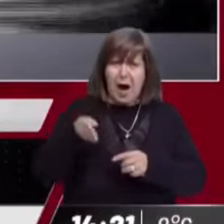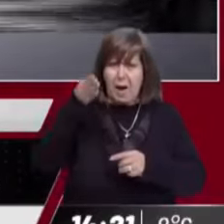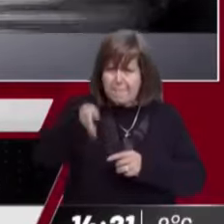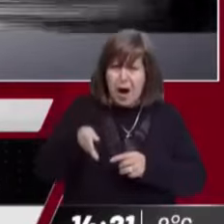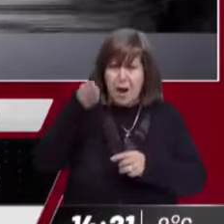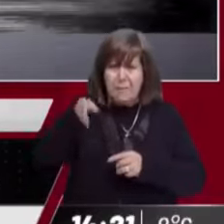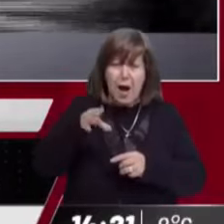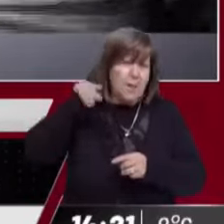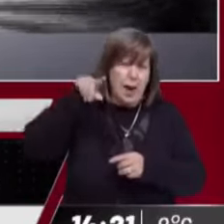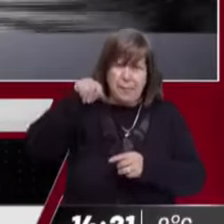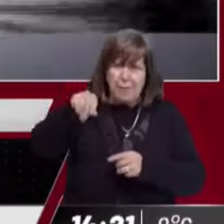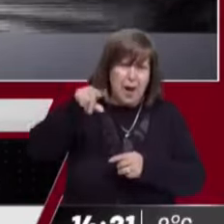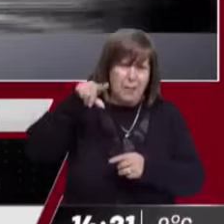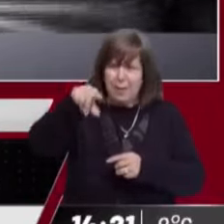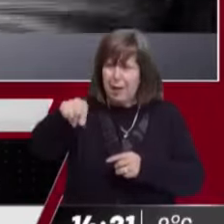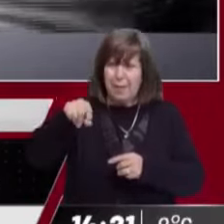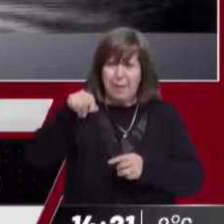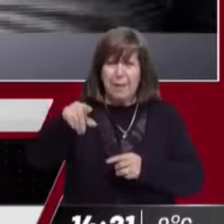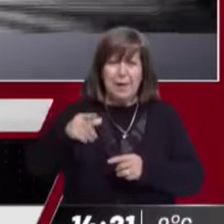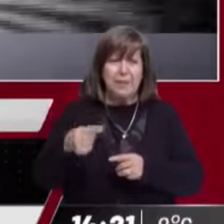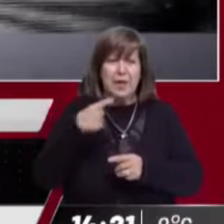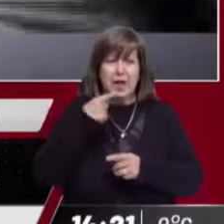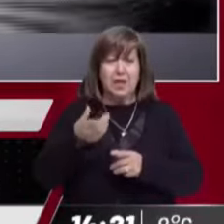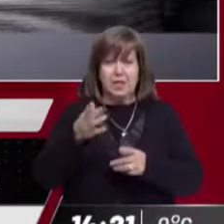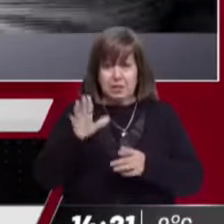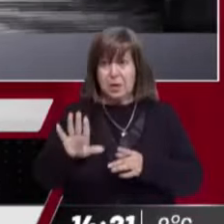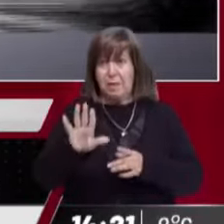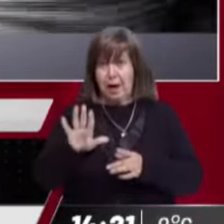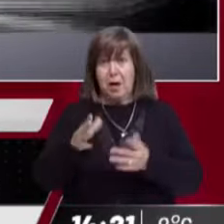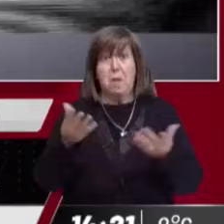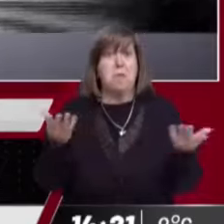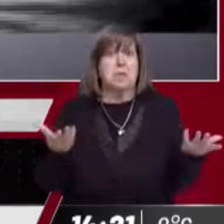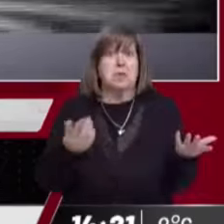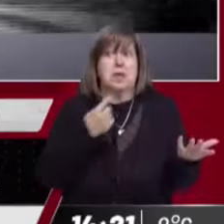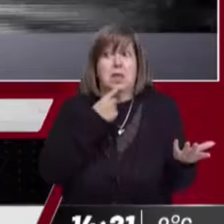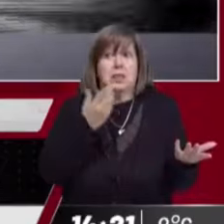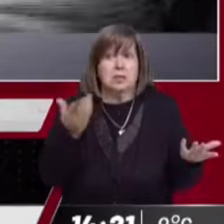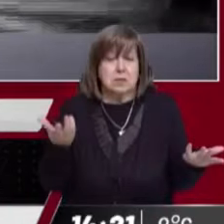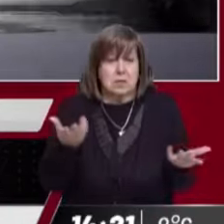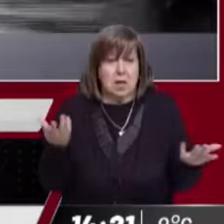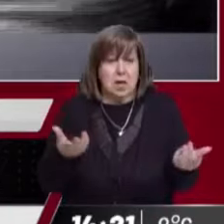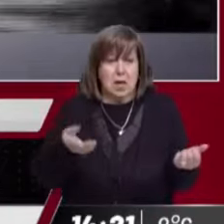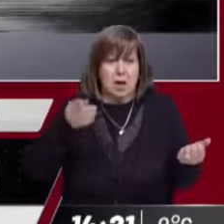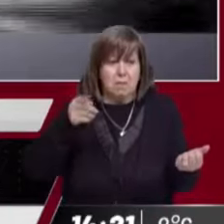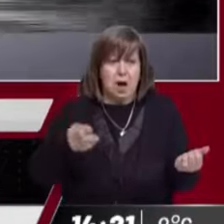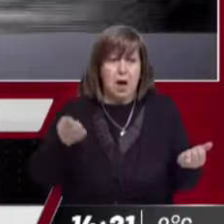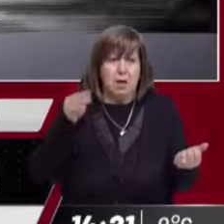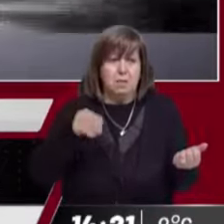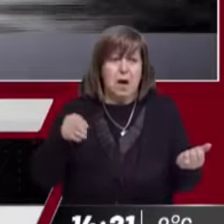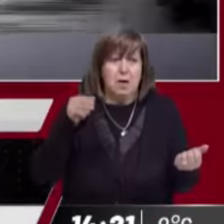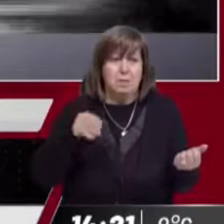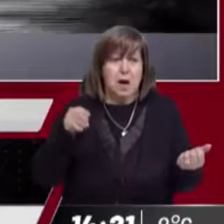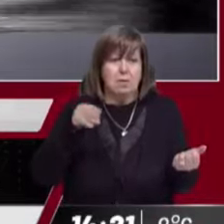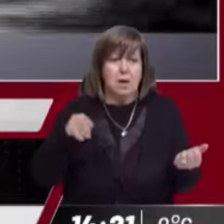sigue amenazando, como diciendo, a ver, la próxima es peor, no sé qué le habrá dicho, pero la amenaza y lo señala con el